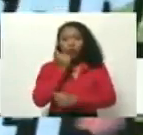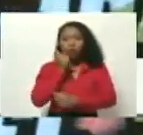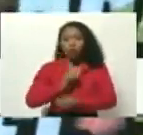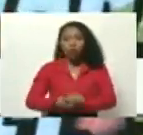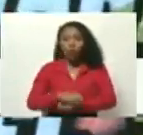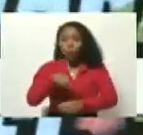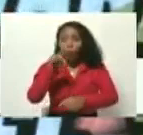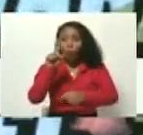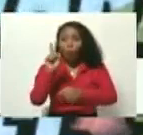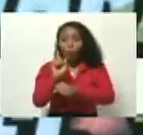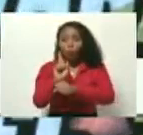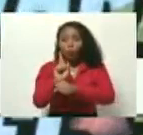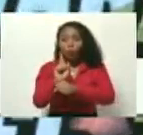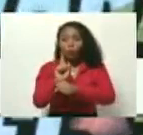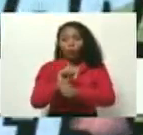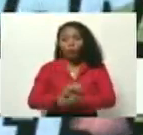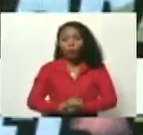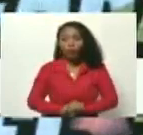unipolar,